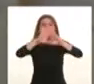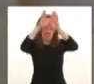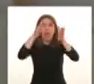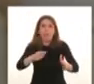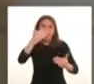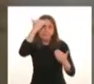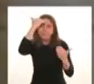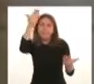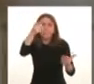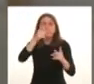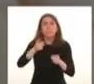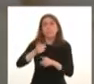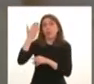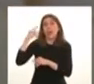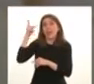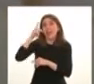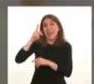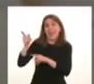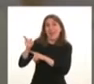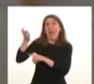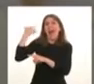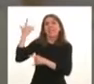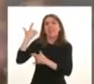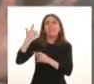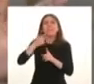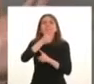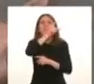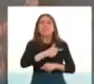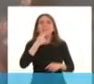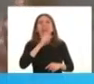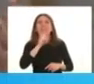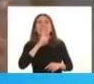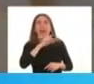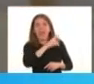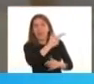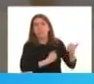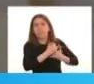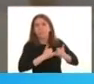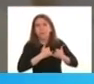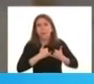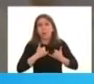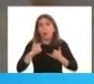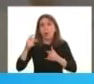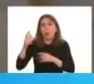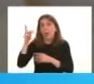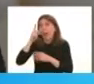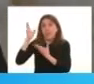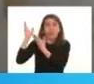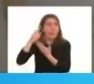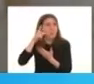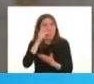Cuando Ernesto Samper me contó que Néstor había dejado su lugar, Néstor, Néstor,